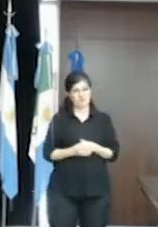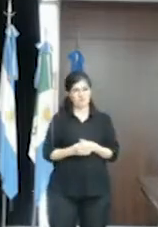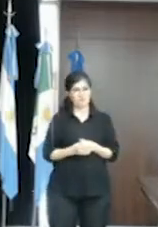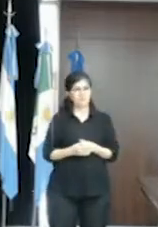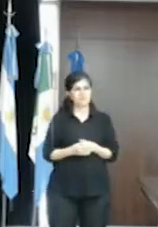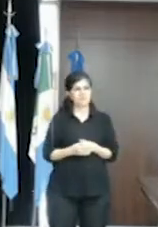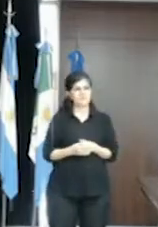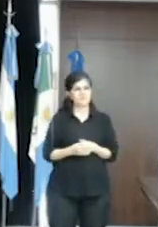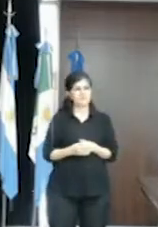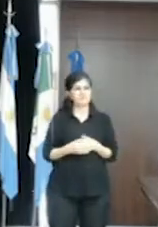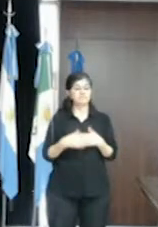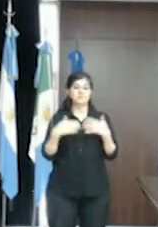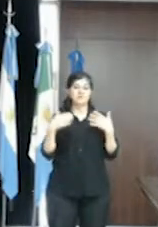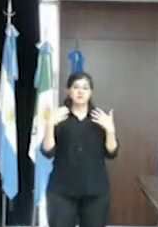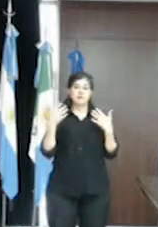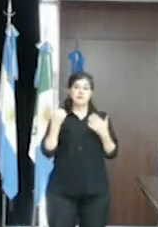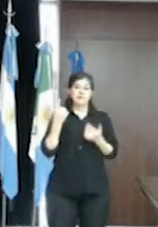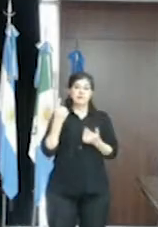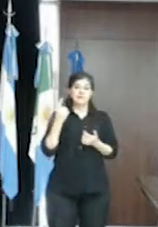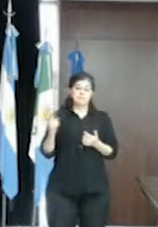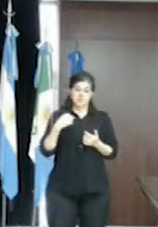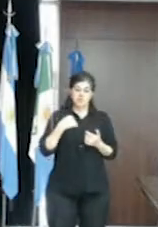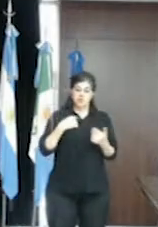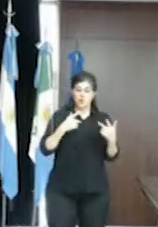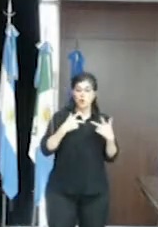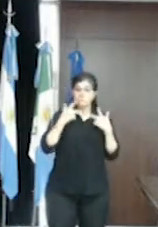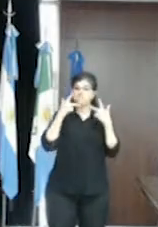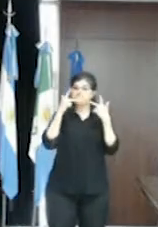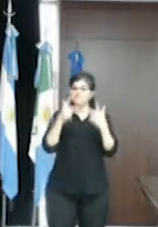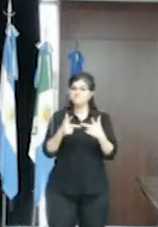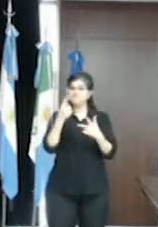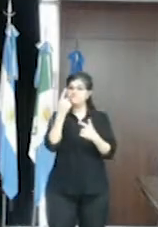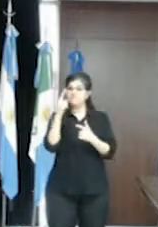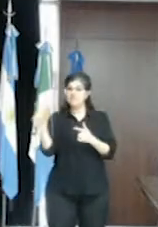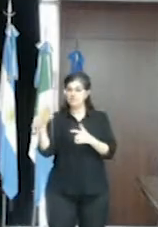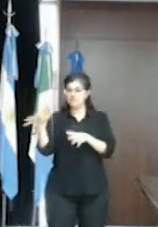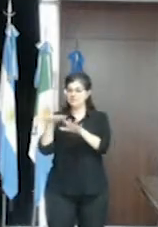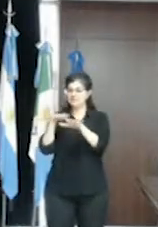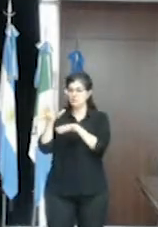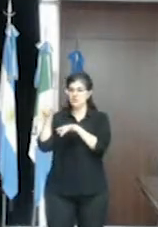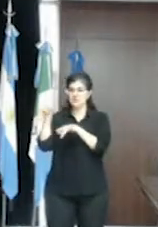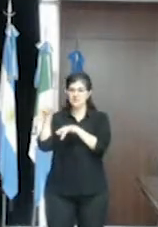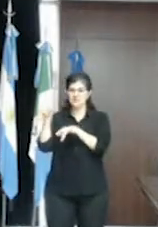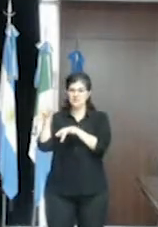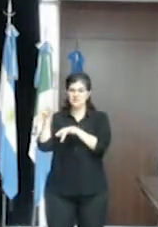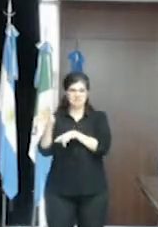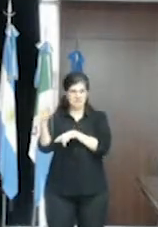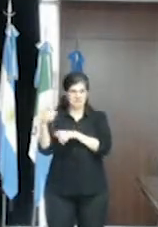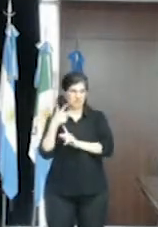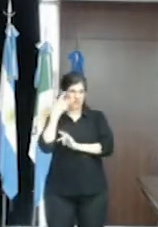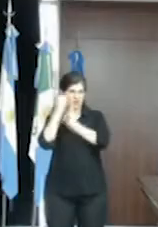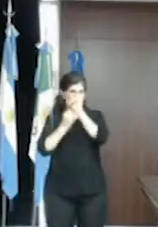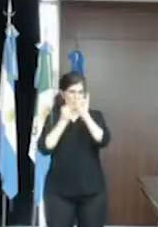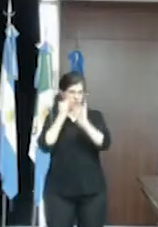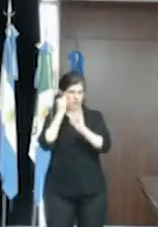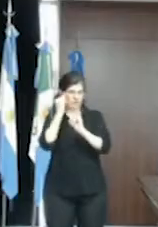Pero una cosa es lo que yo les diga, otra cosa es lo que le dicen quienes lo atraviesan. Yo soy Graciela, la esposa de